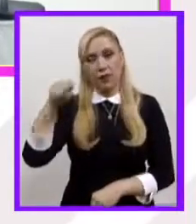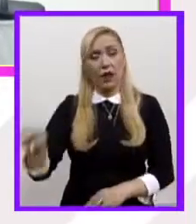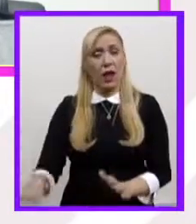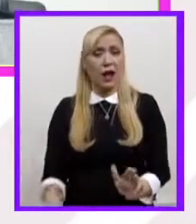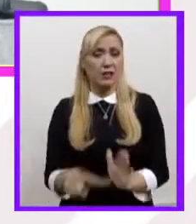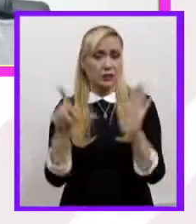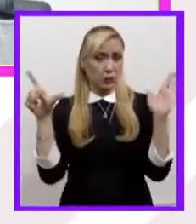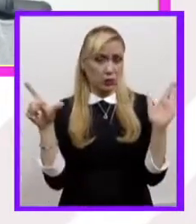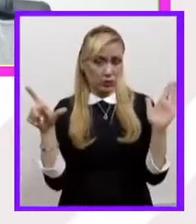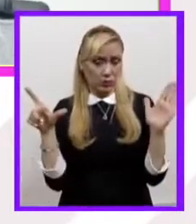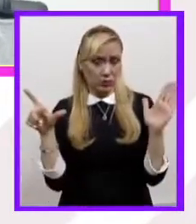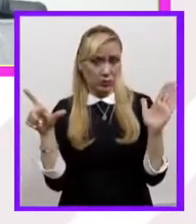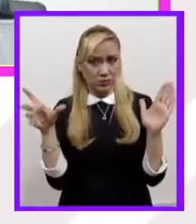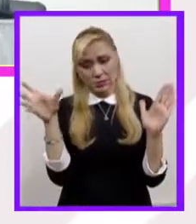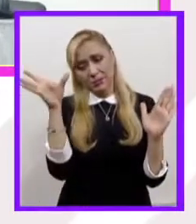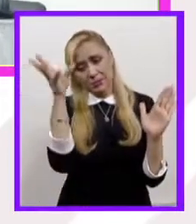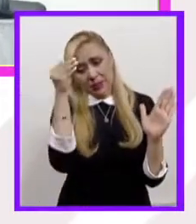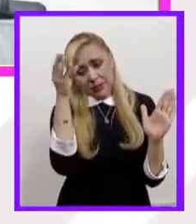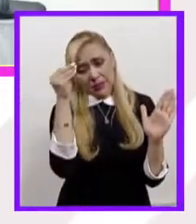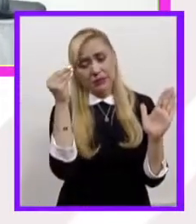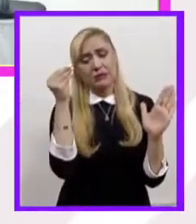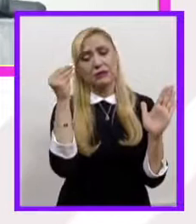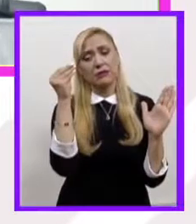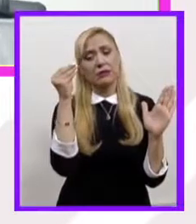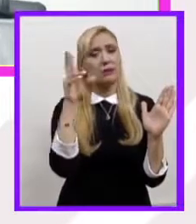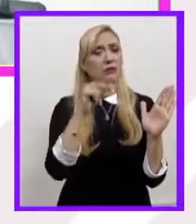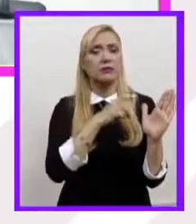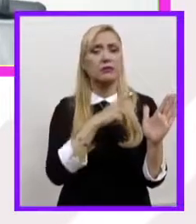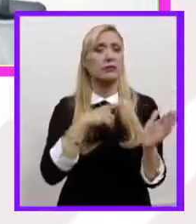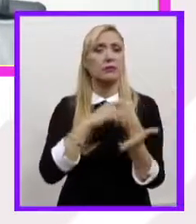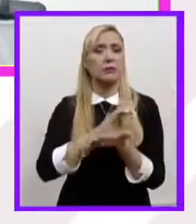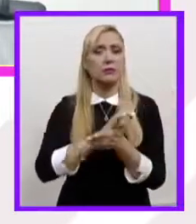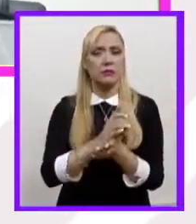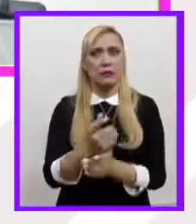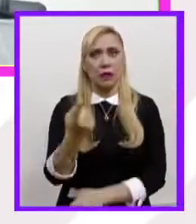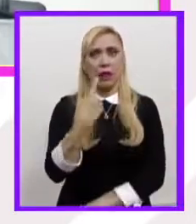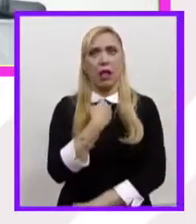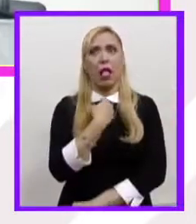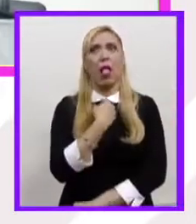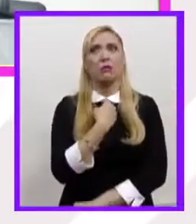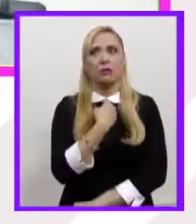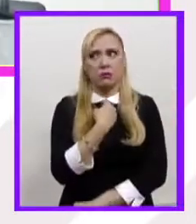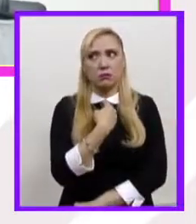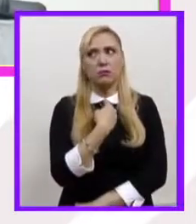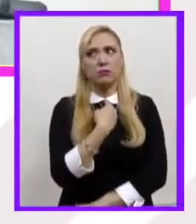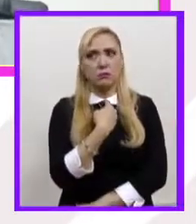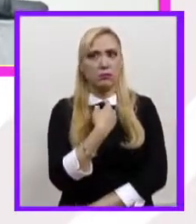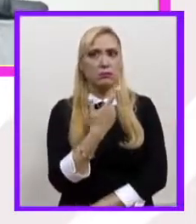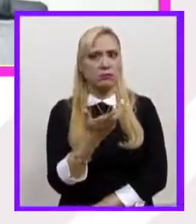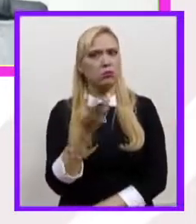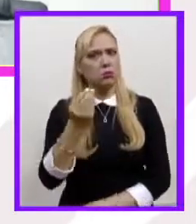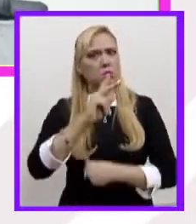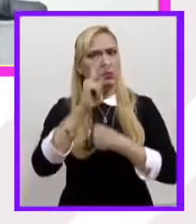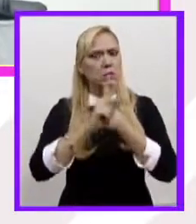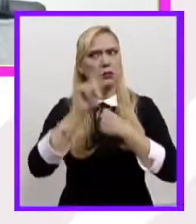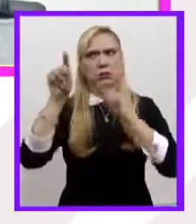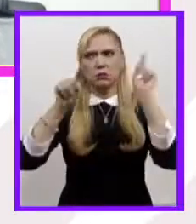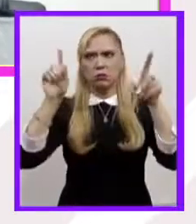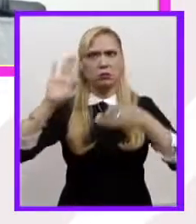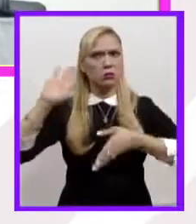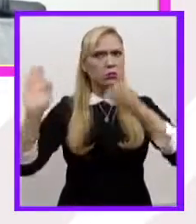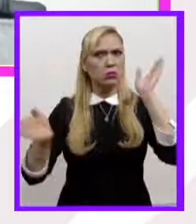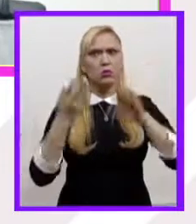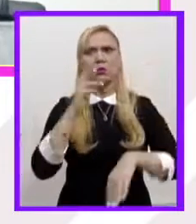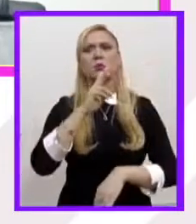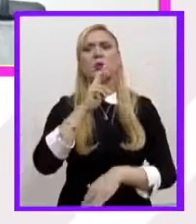acto discriminatorio de la persona que ha sido señalada. Que esto ocurre en muchos países del mundo. El trabajo en favor